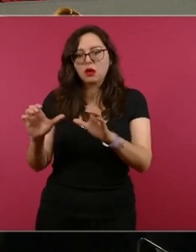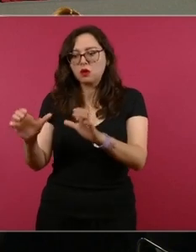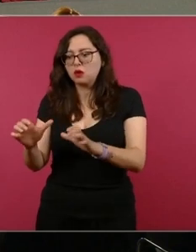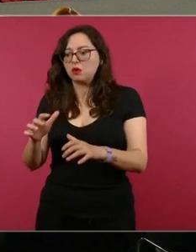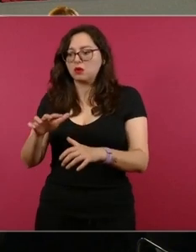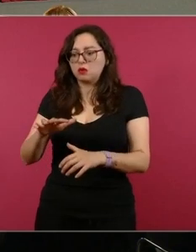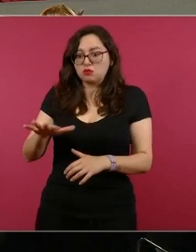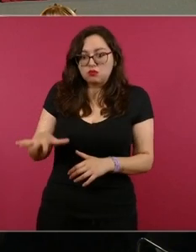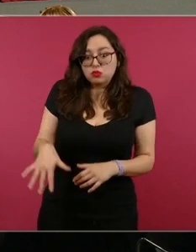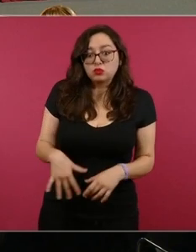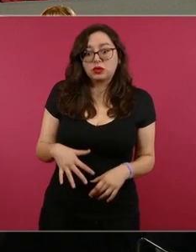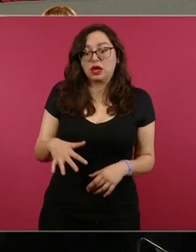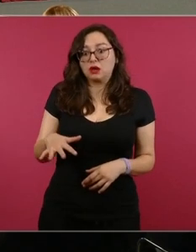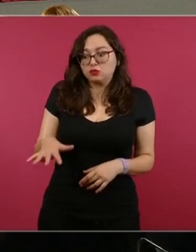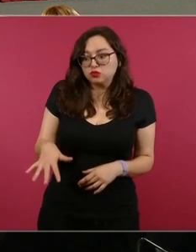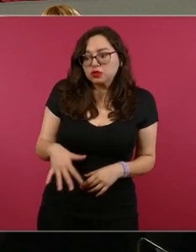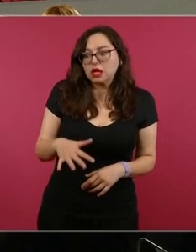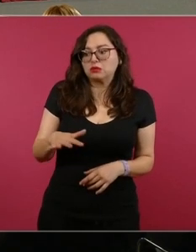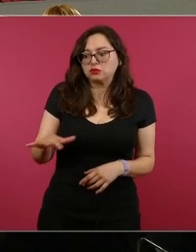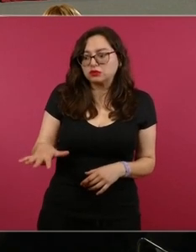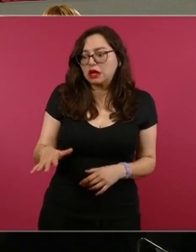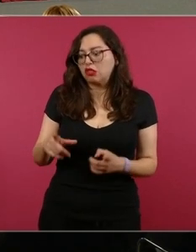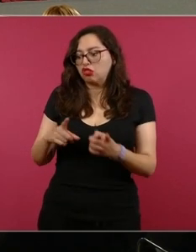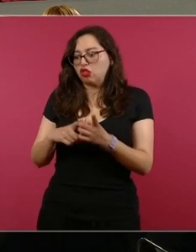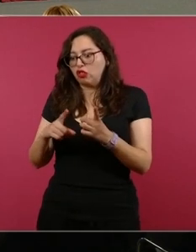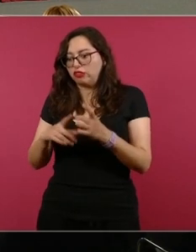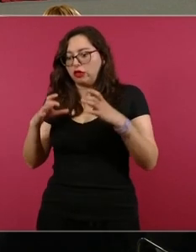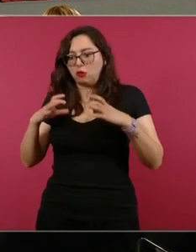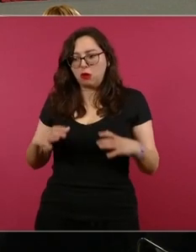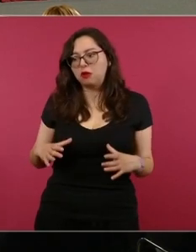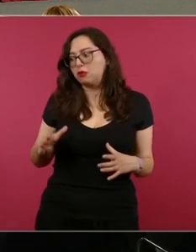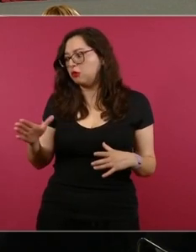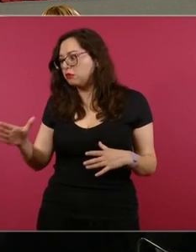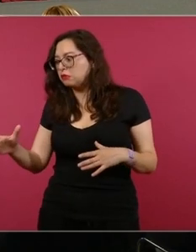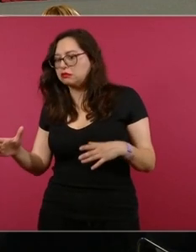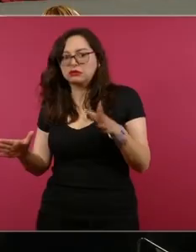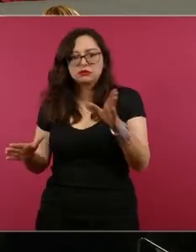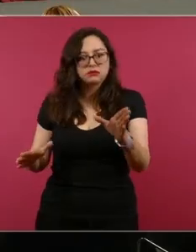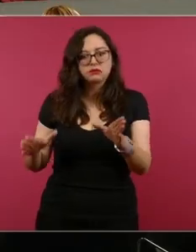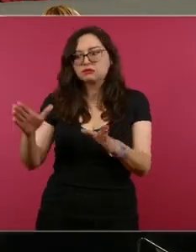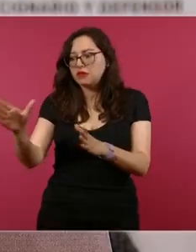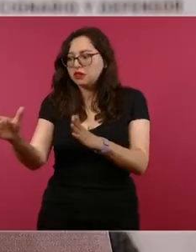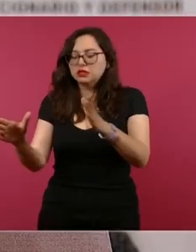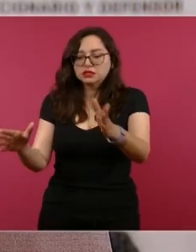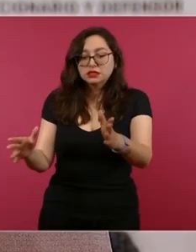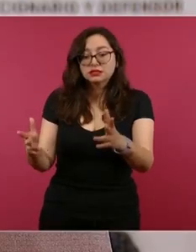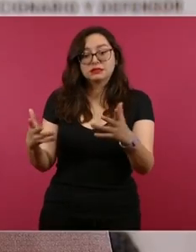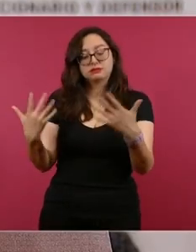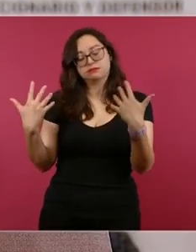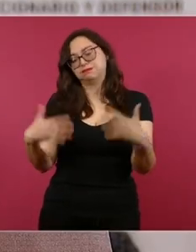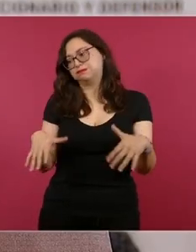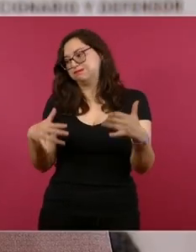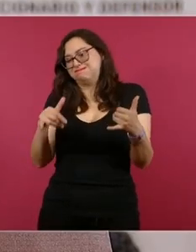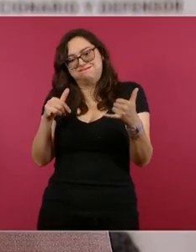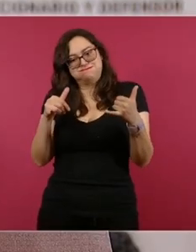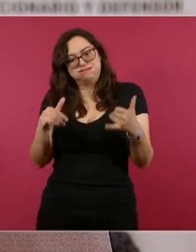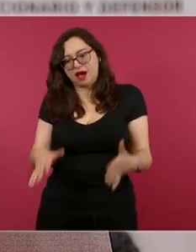por los informes del trabajo que desempeñaban en ese momento, y ha significado enormes